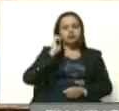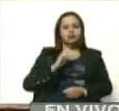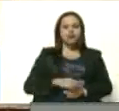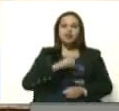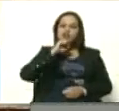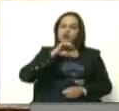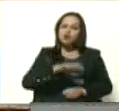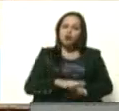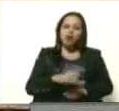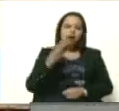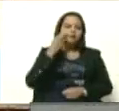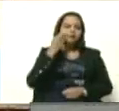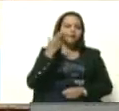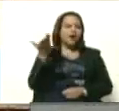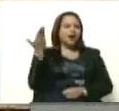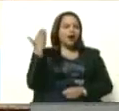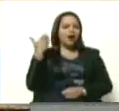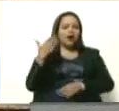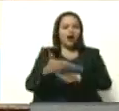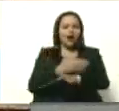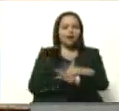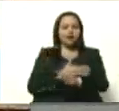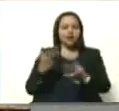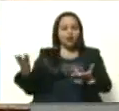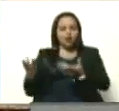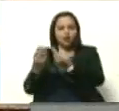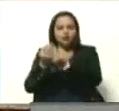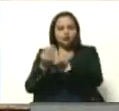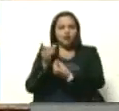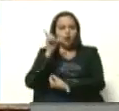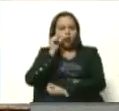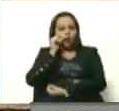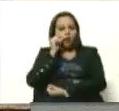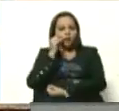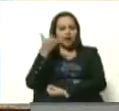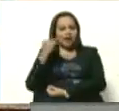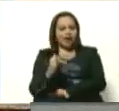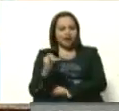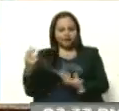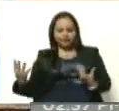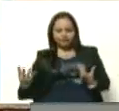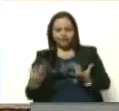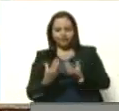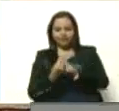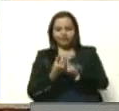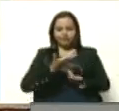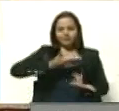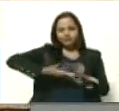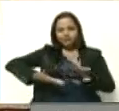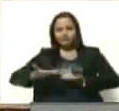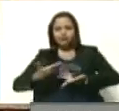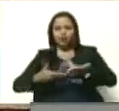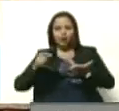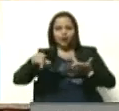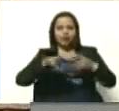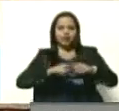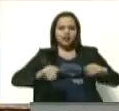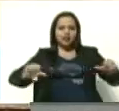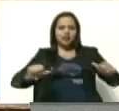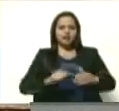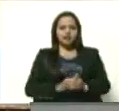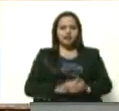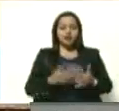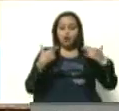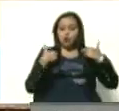a las anécdotas, con un hombre que se consustanció con esta tierra. Si un ser